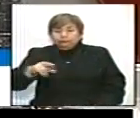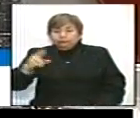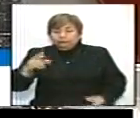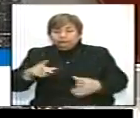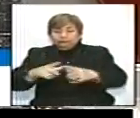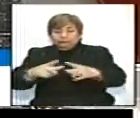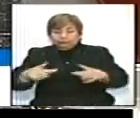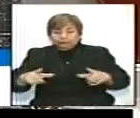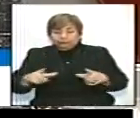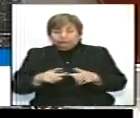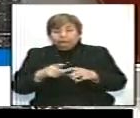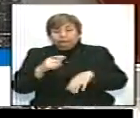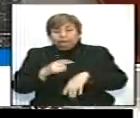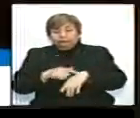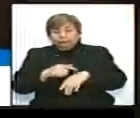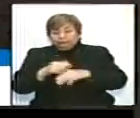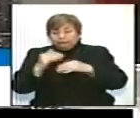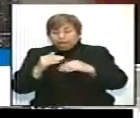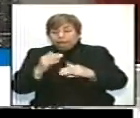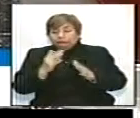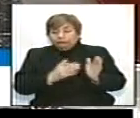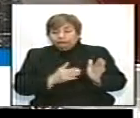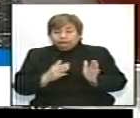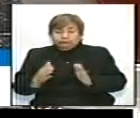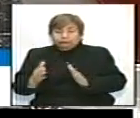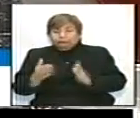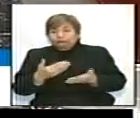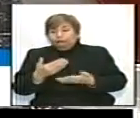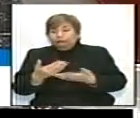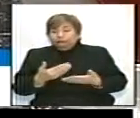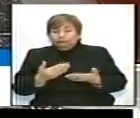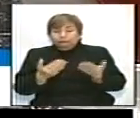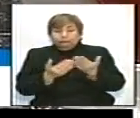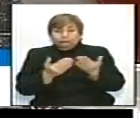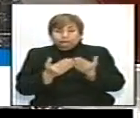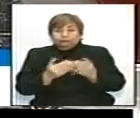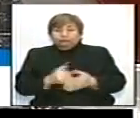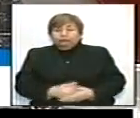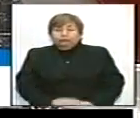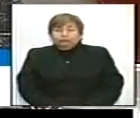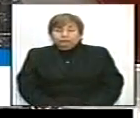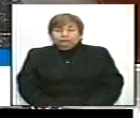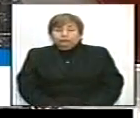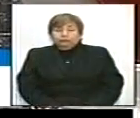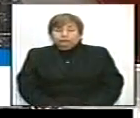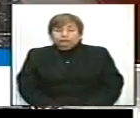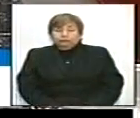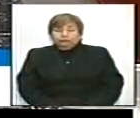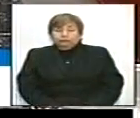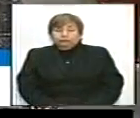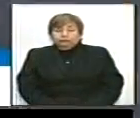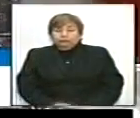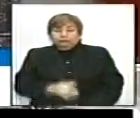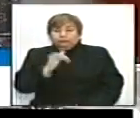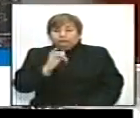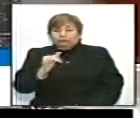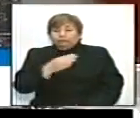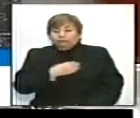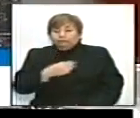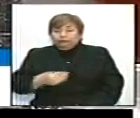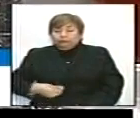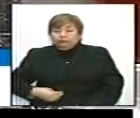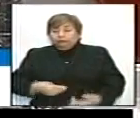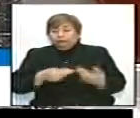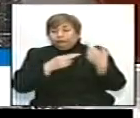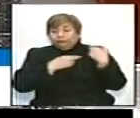local provisional para poder desarrollar el modelo de servicio educativo y el Ministerio de Educación se hace